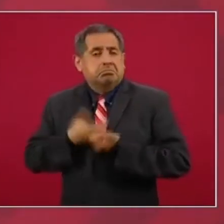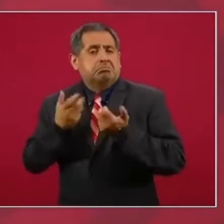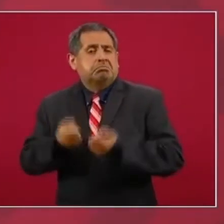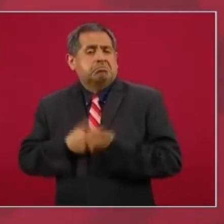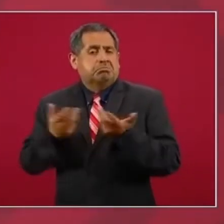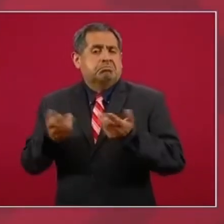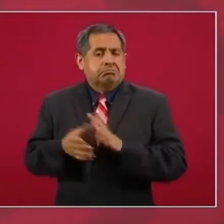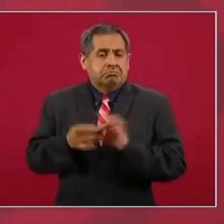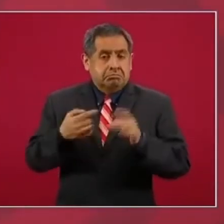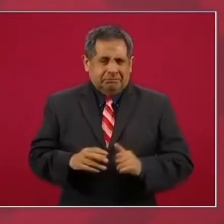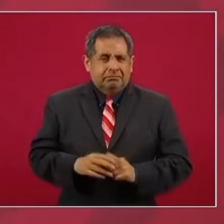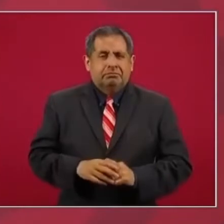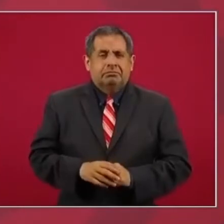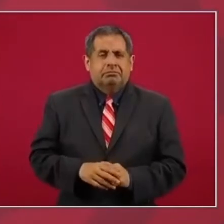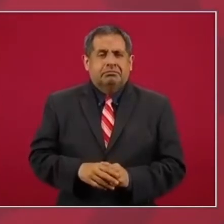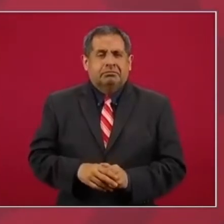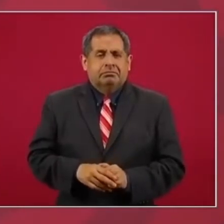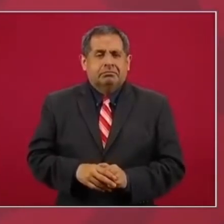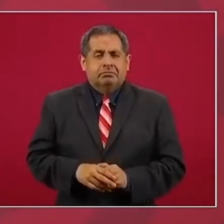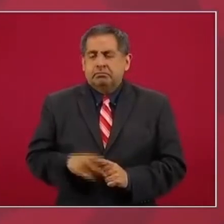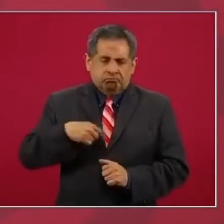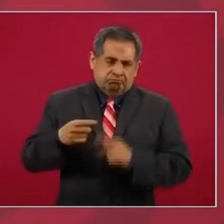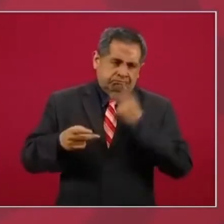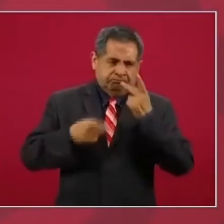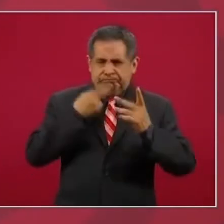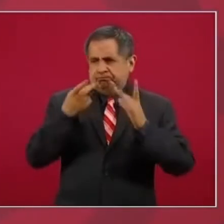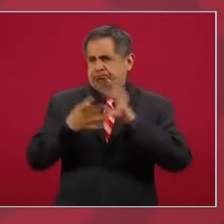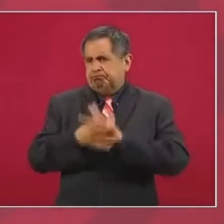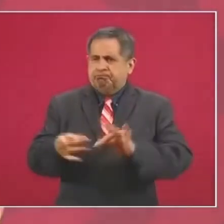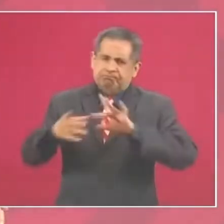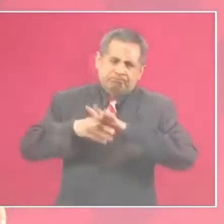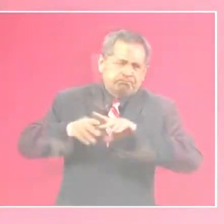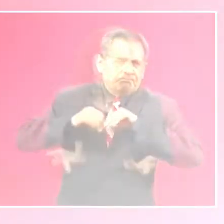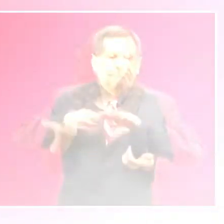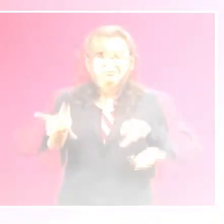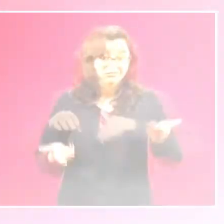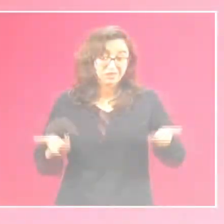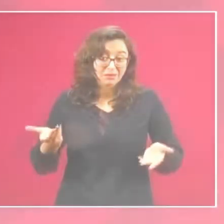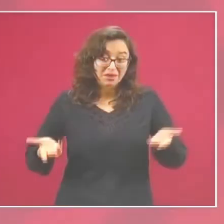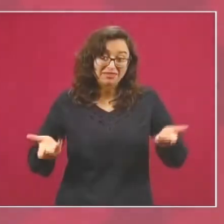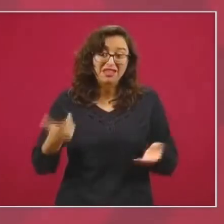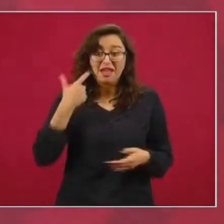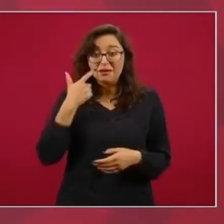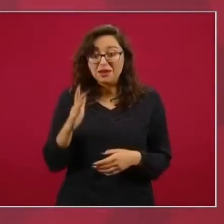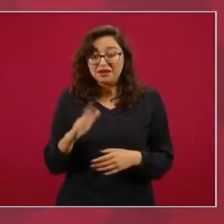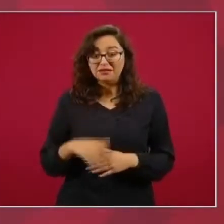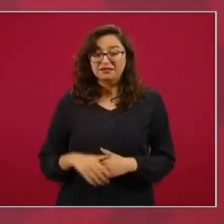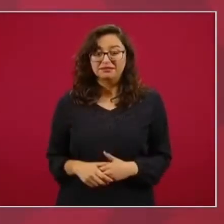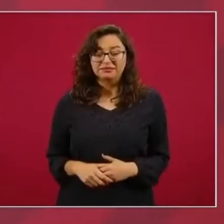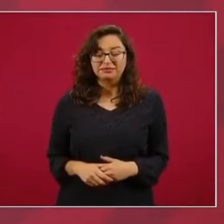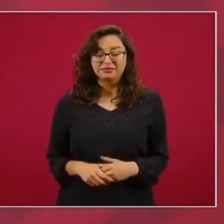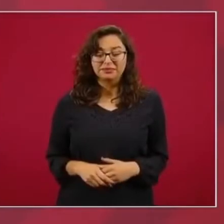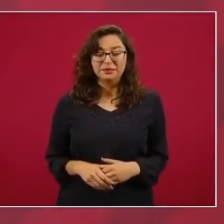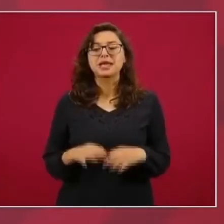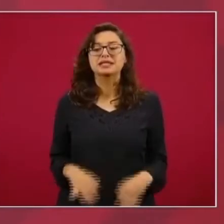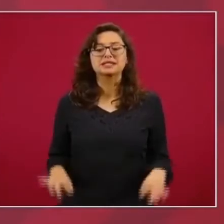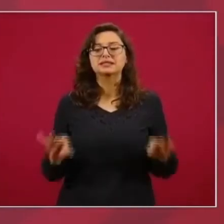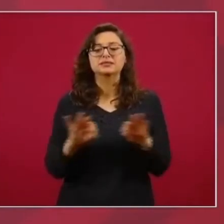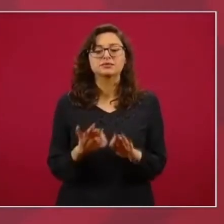¿Nos vamos a quedar callados? Tenemos que hablar, todos tenemos derecho. Lo más importante de